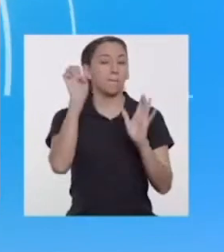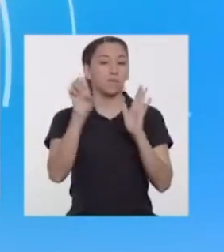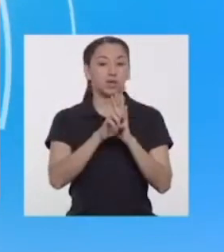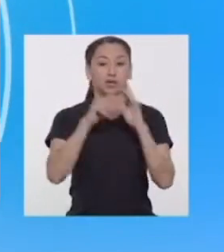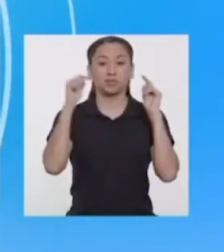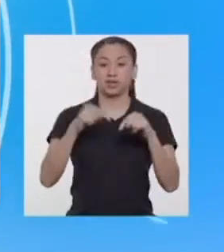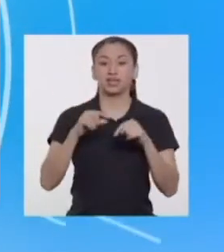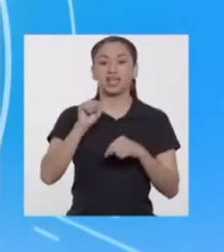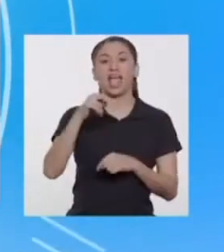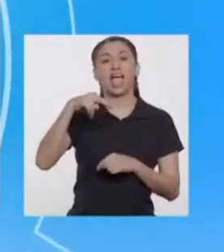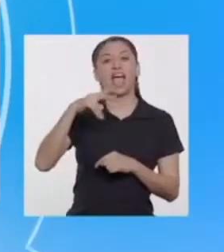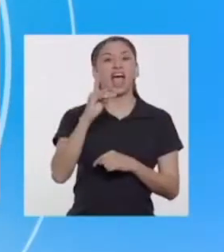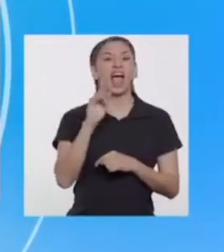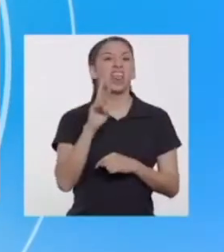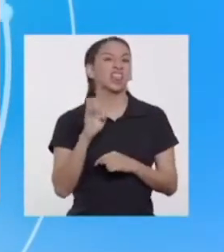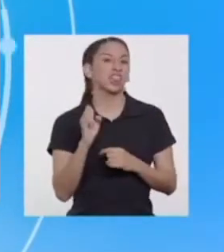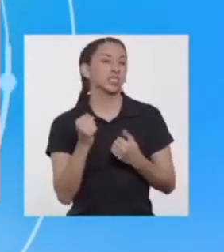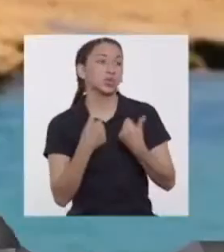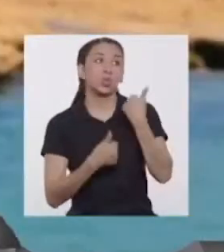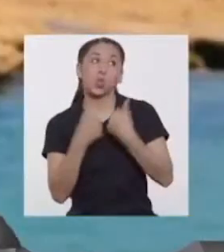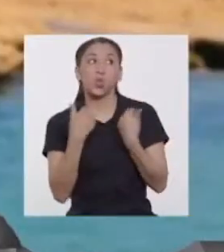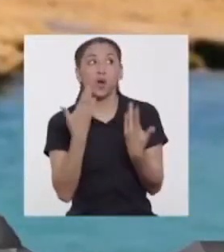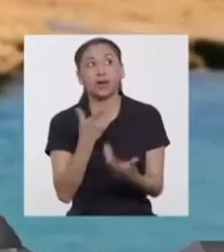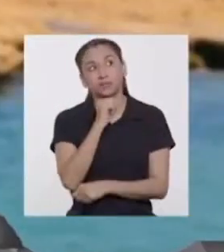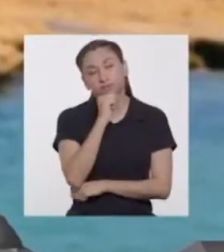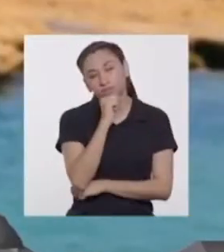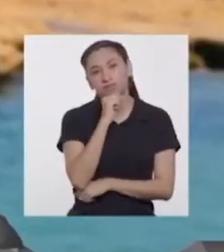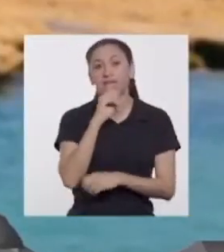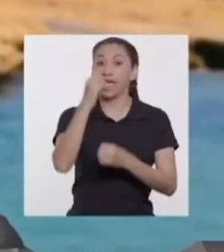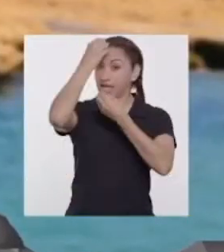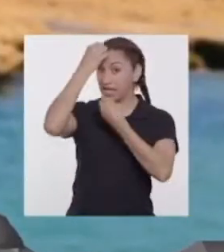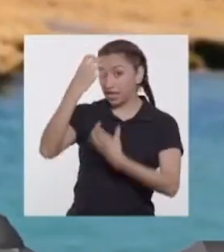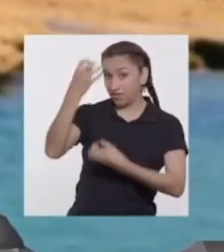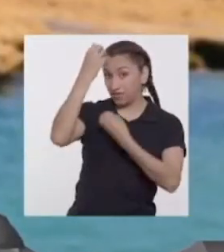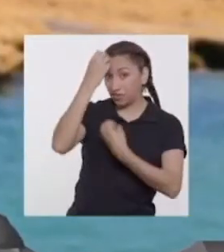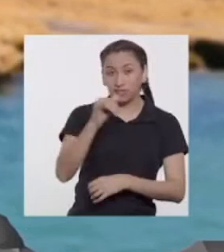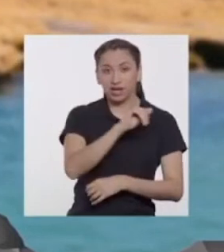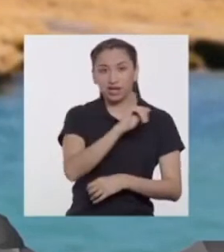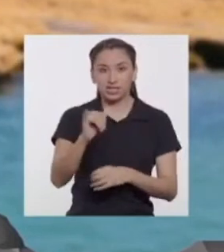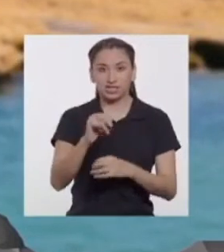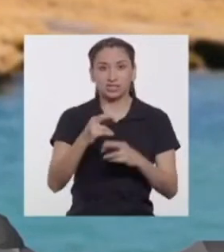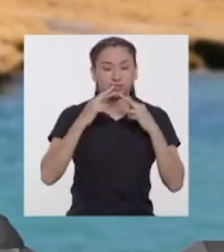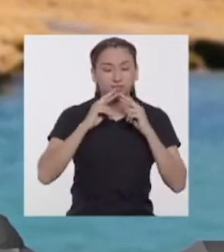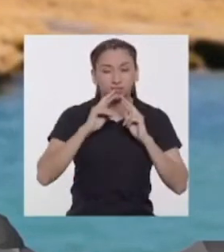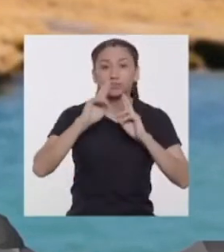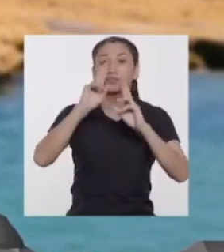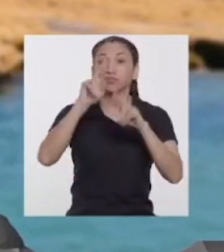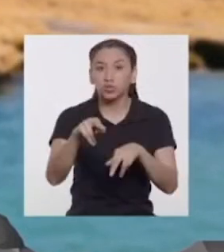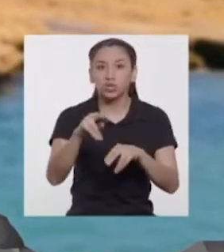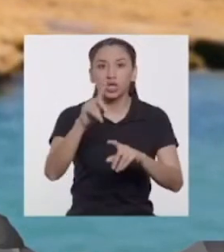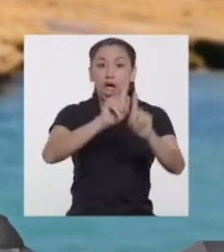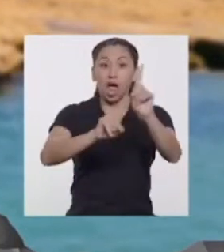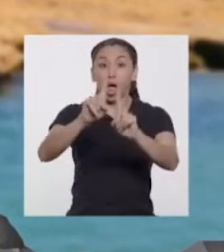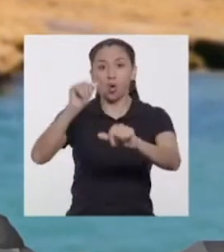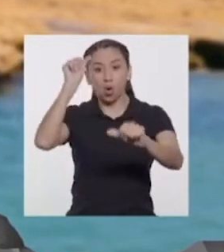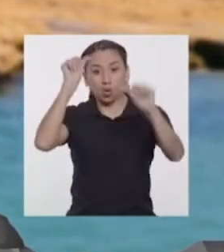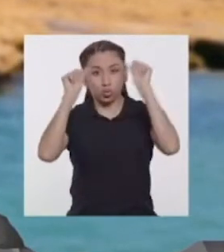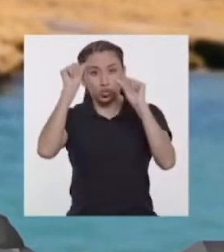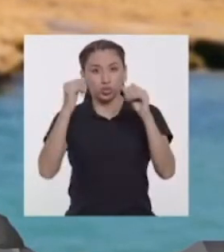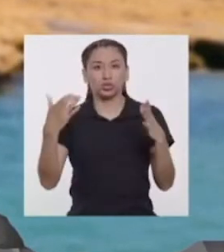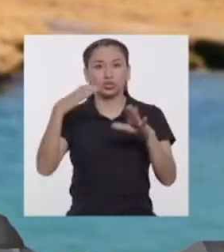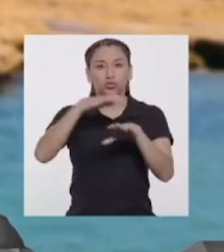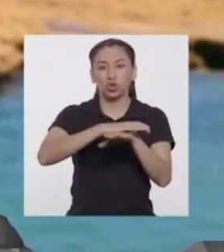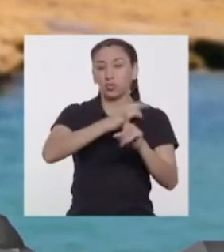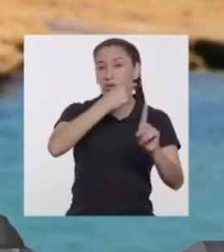en este caso, Andrés, ¿cuál sería? Informar y absolver dudas sobre las